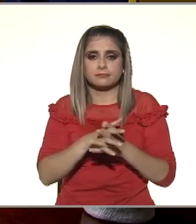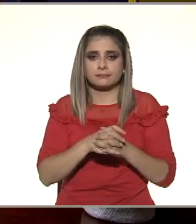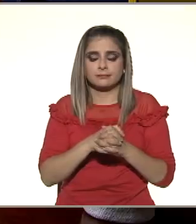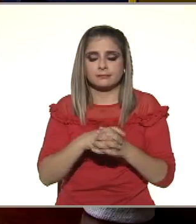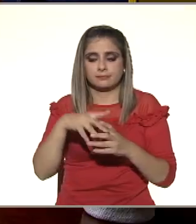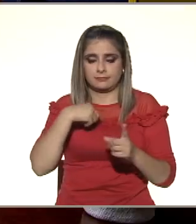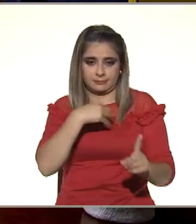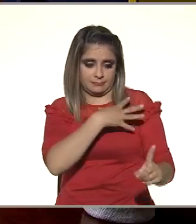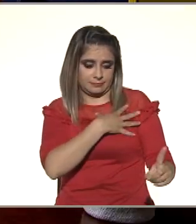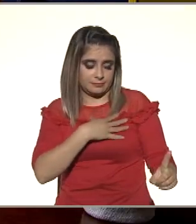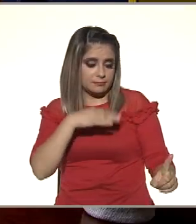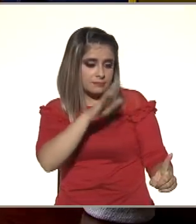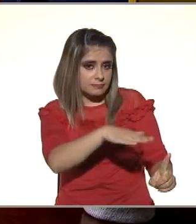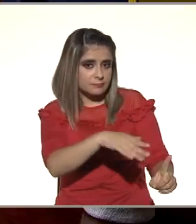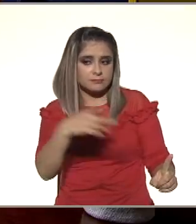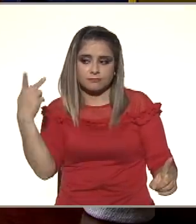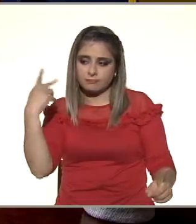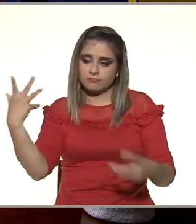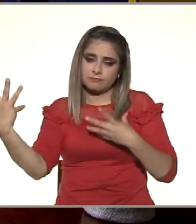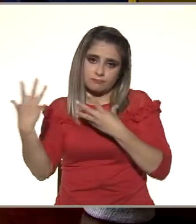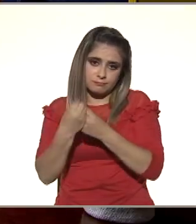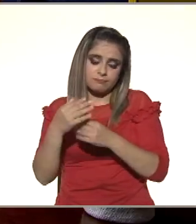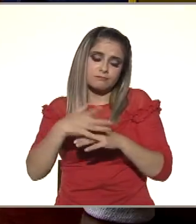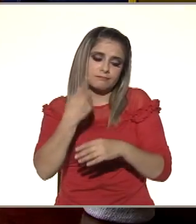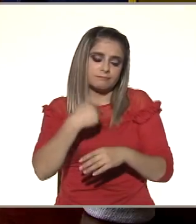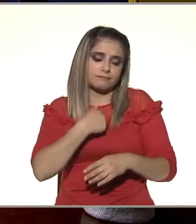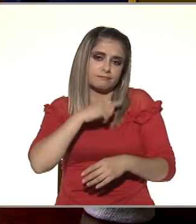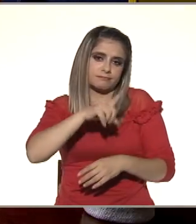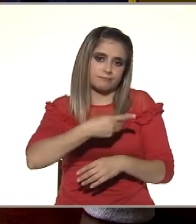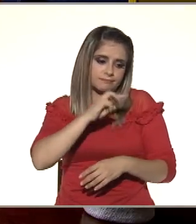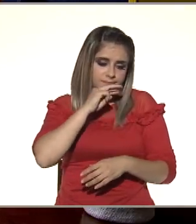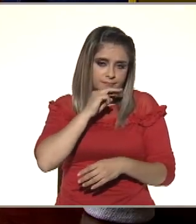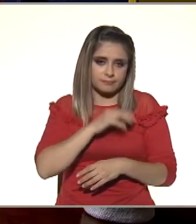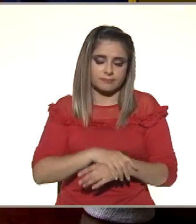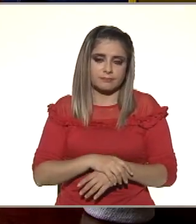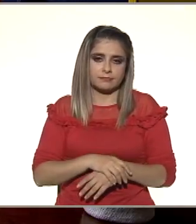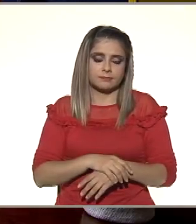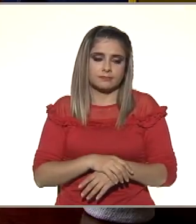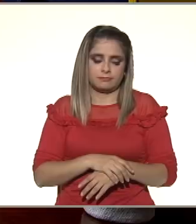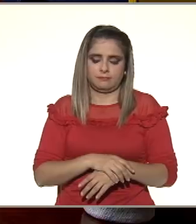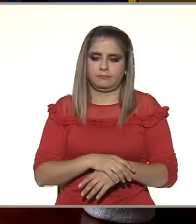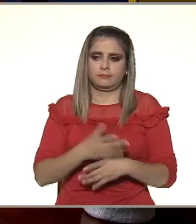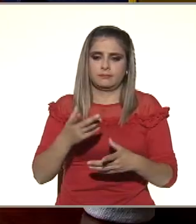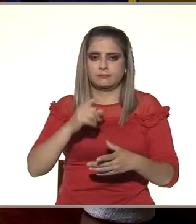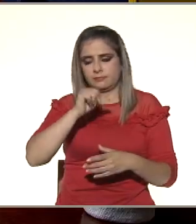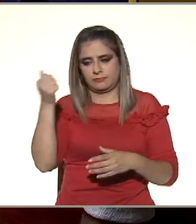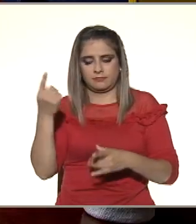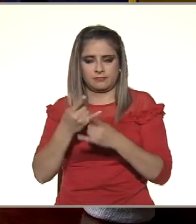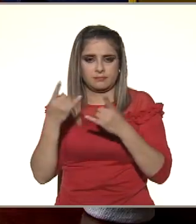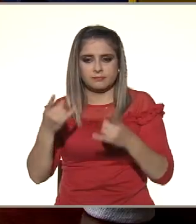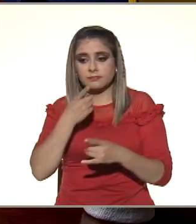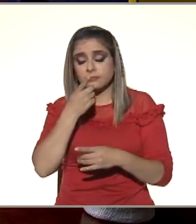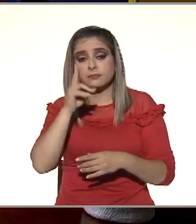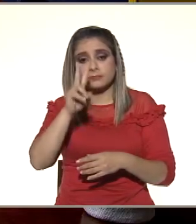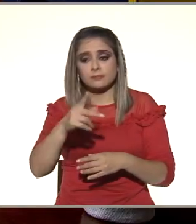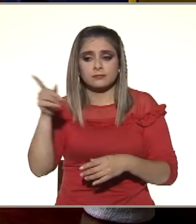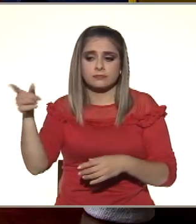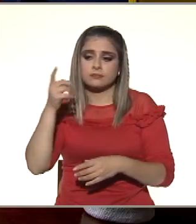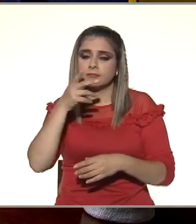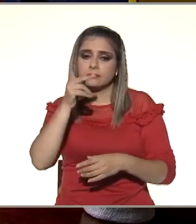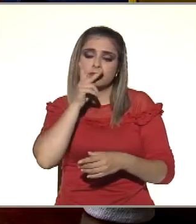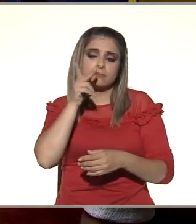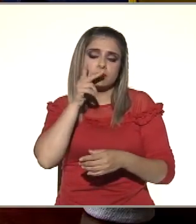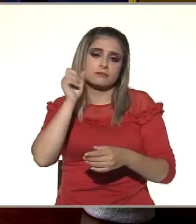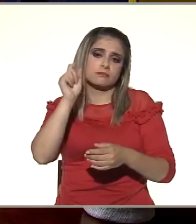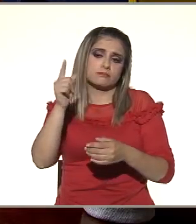mi hijo que me quedé con él porque yo soy la madre. O sea, el padre no. Y después dice en otro testimonio, bueno, es que él era proveedor, ¿no?